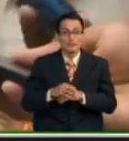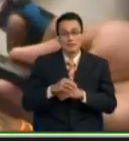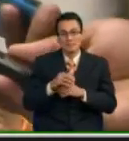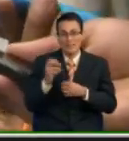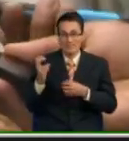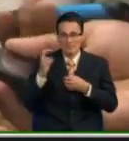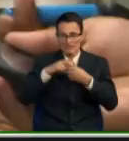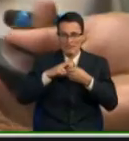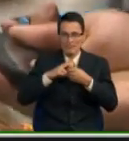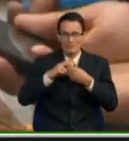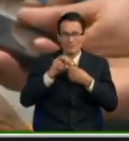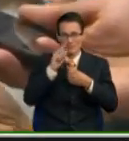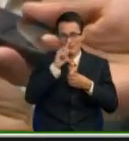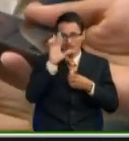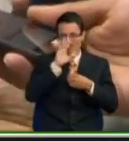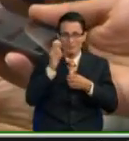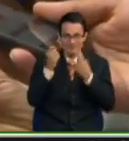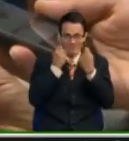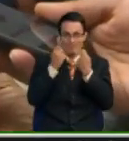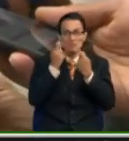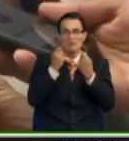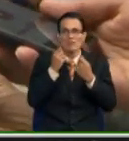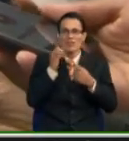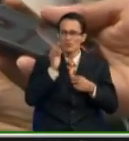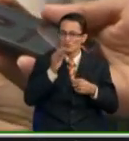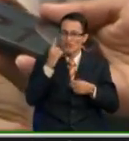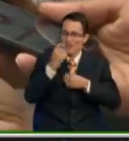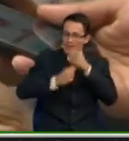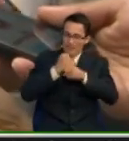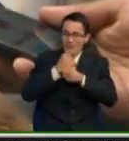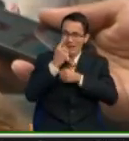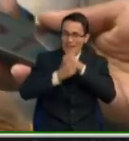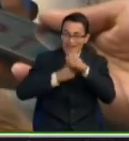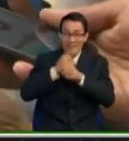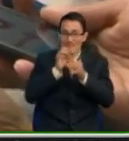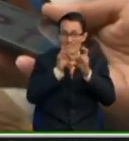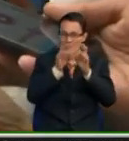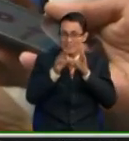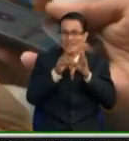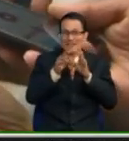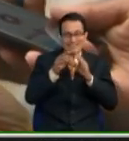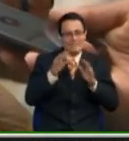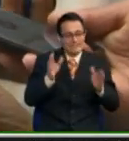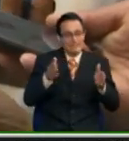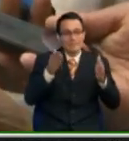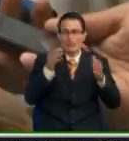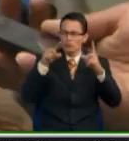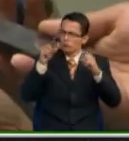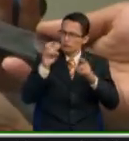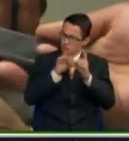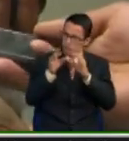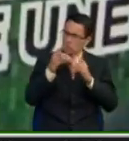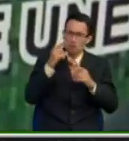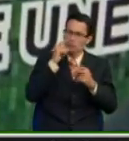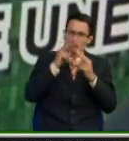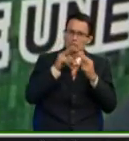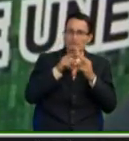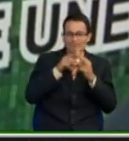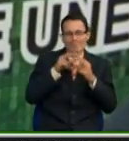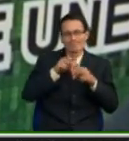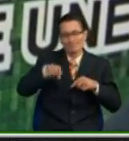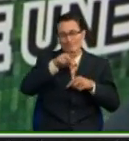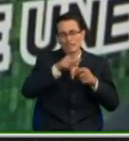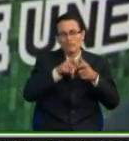2012 ha venido posicionando una fecha que para muchos colombianos todavía desconocida recuerden ustedes que fenalco